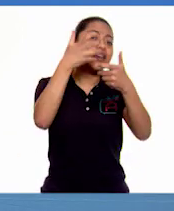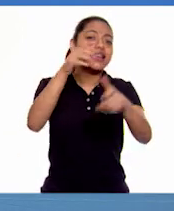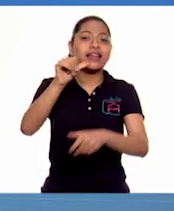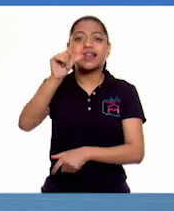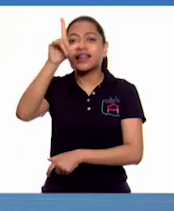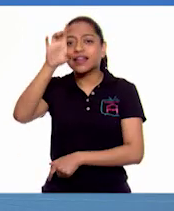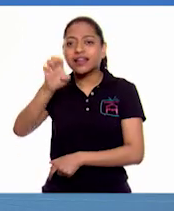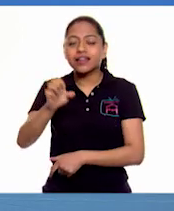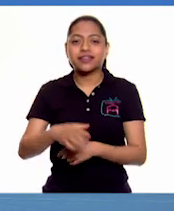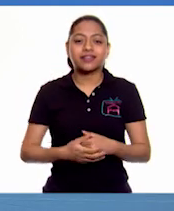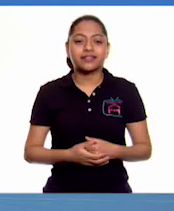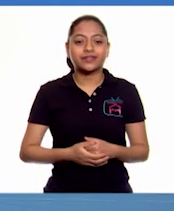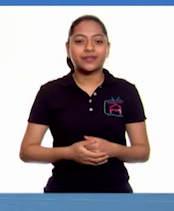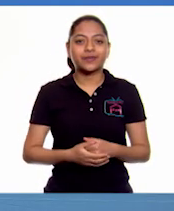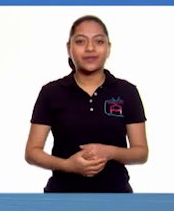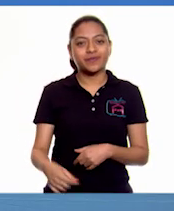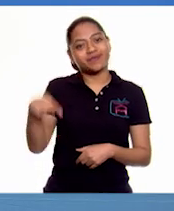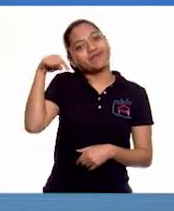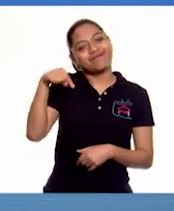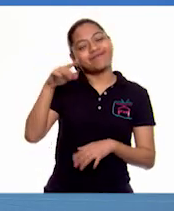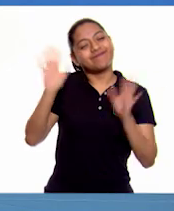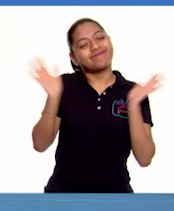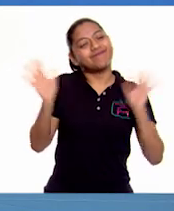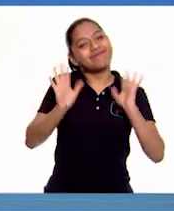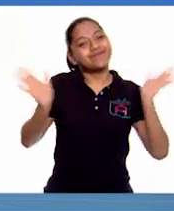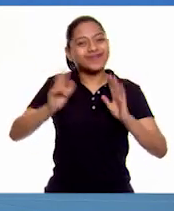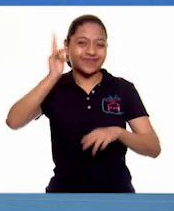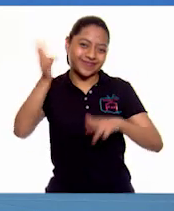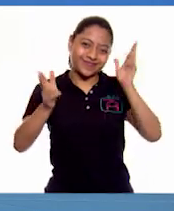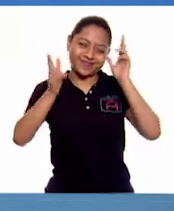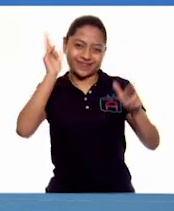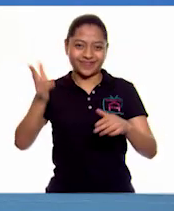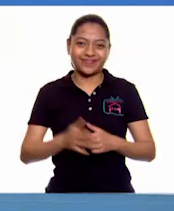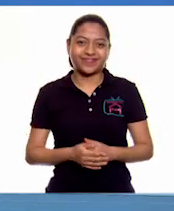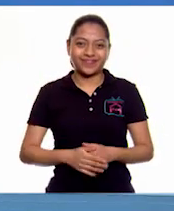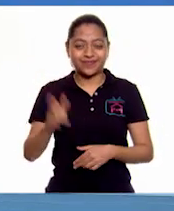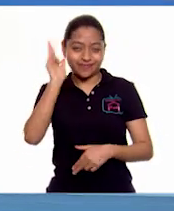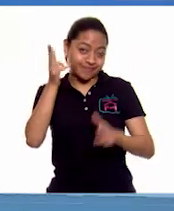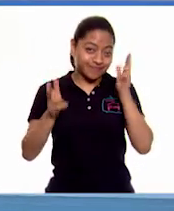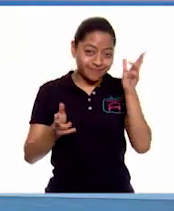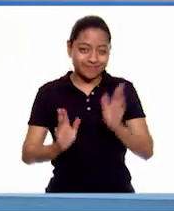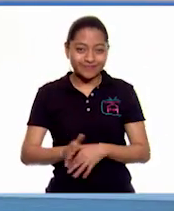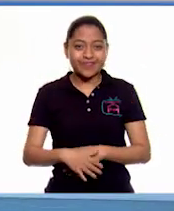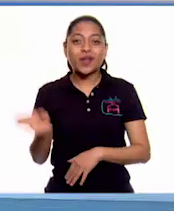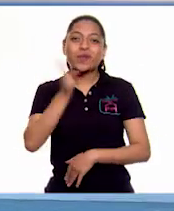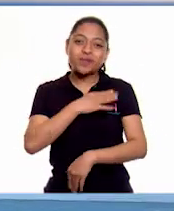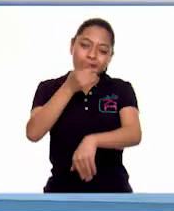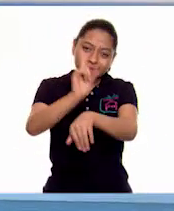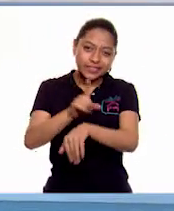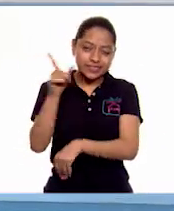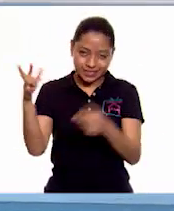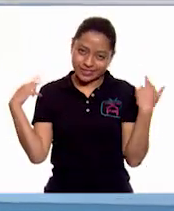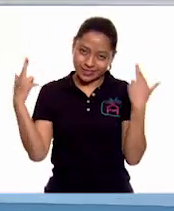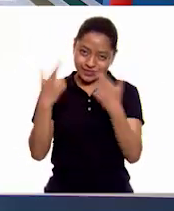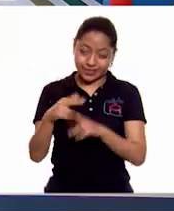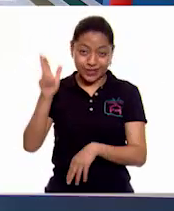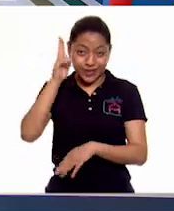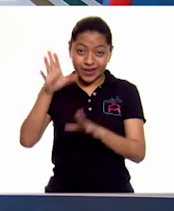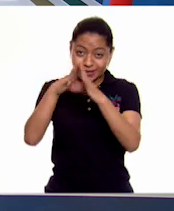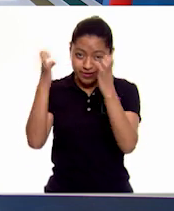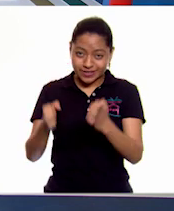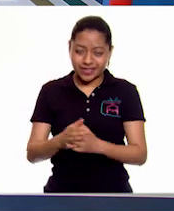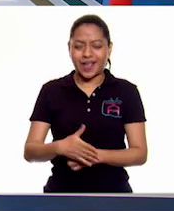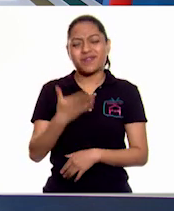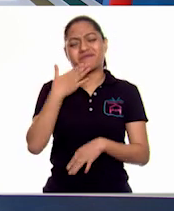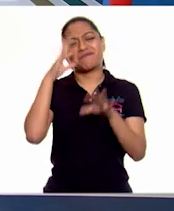¡Ale! ¿Dónde andas? ¡Por aquí estoy! ¡Hola! ¡Hola, hola! ¡Buenos días, profesor! ¡Hola, Ale! ¿Cómo estás?